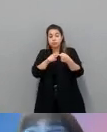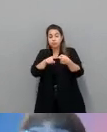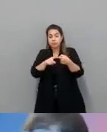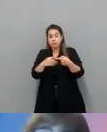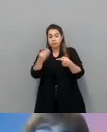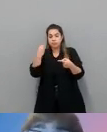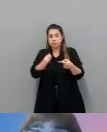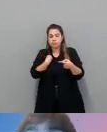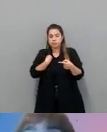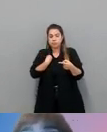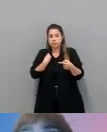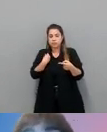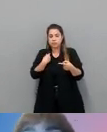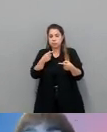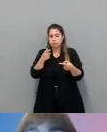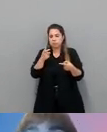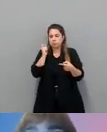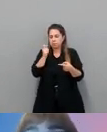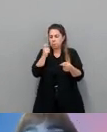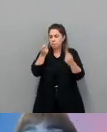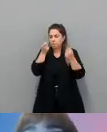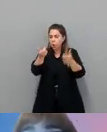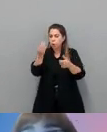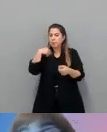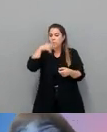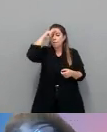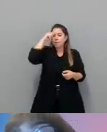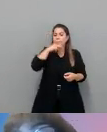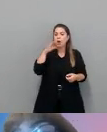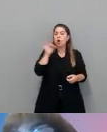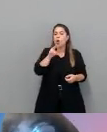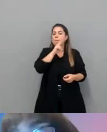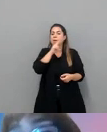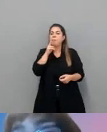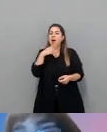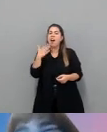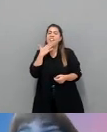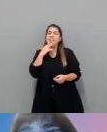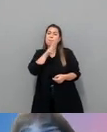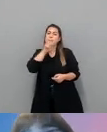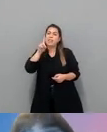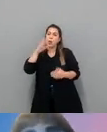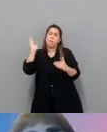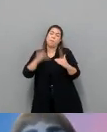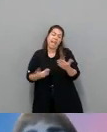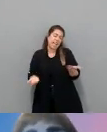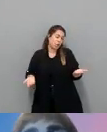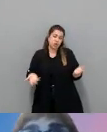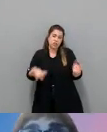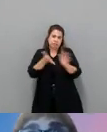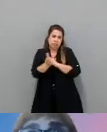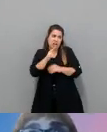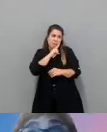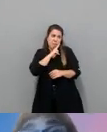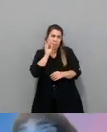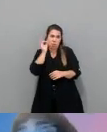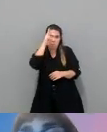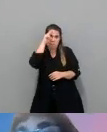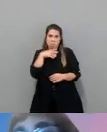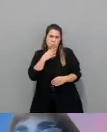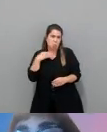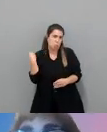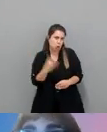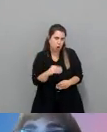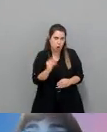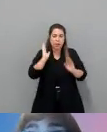contemplo, aunque es poco habitual, de que ese padre o esa madre sea menor de 21 años. Sería un padre, una madre muy joven, ¿vale? En este caso